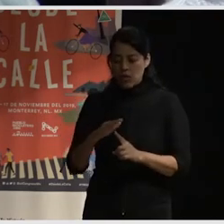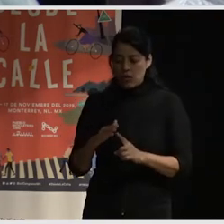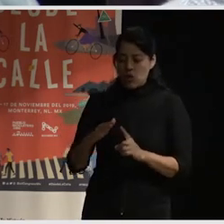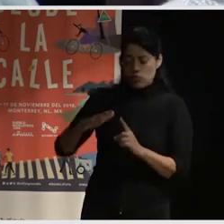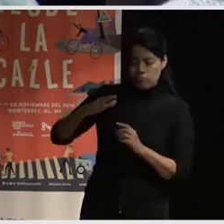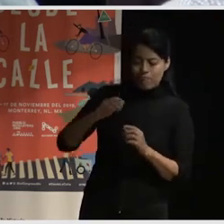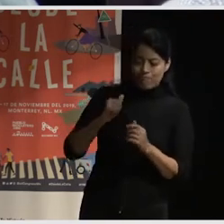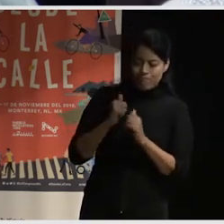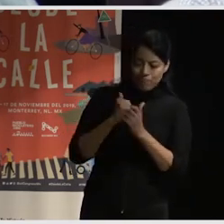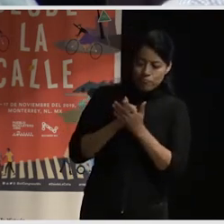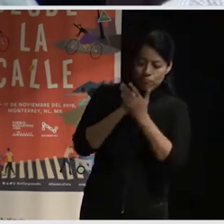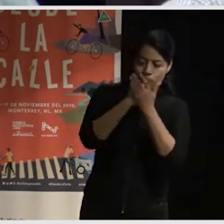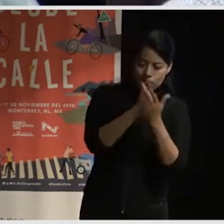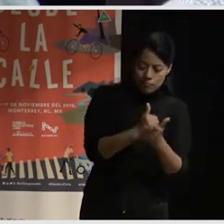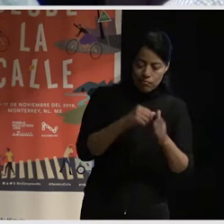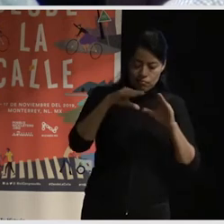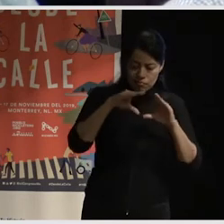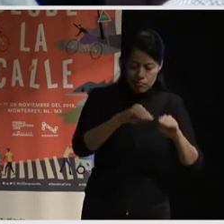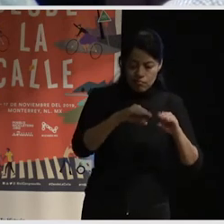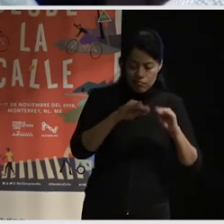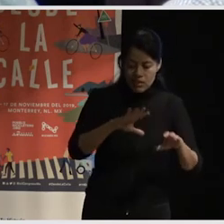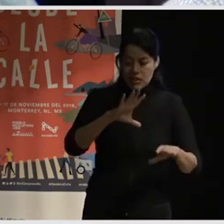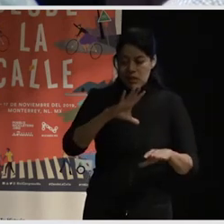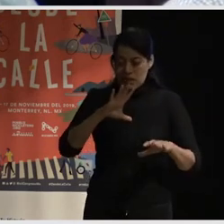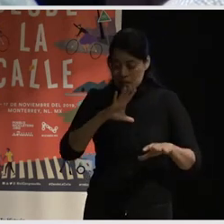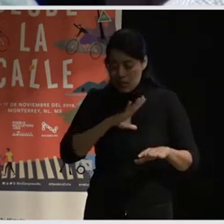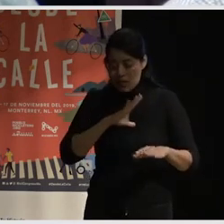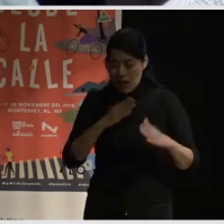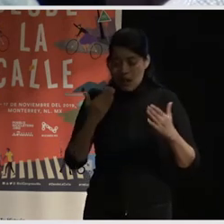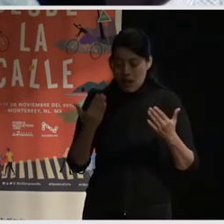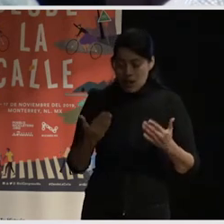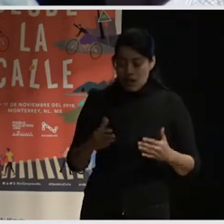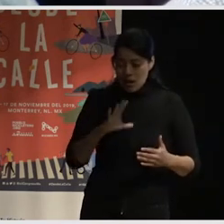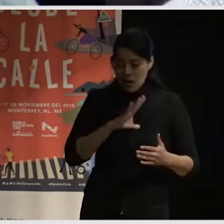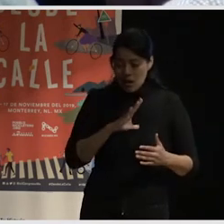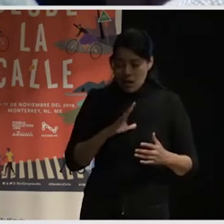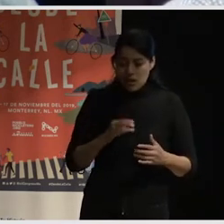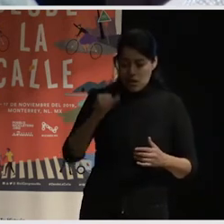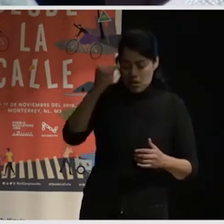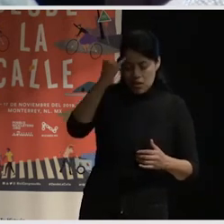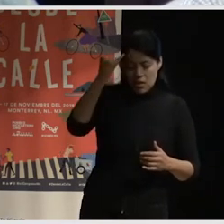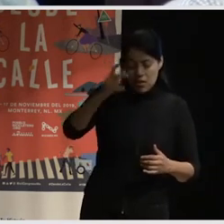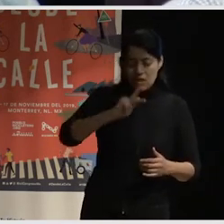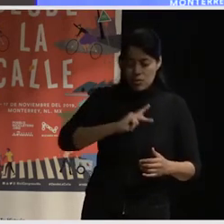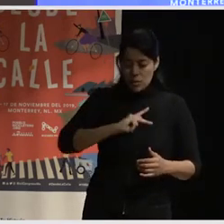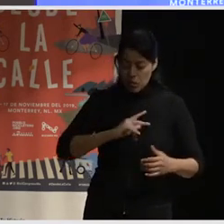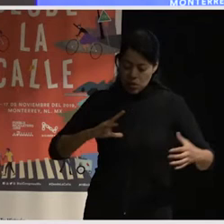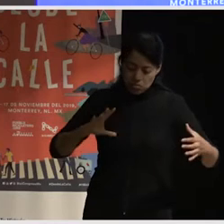toda esta gente que ya tiene iniciativas propias y podamos propulsar un movimiento mucho más nutrido mucho más plural